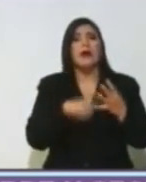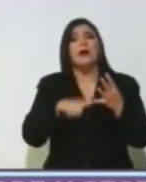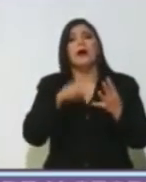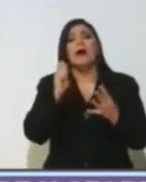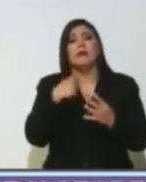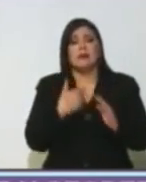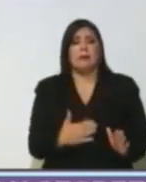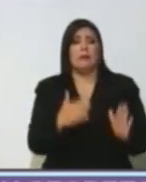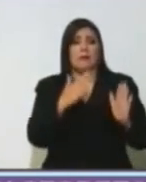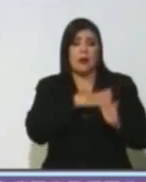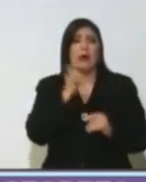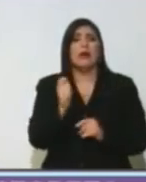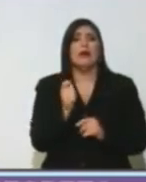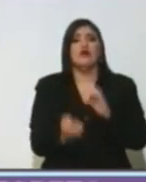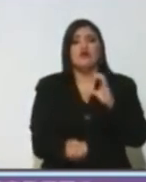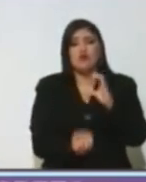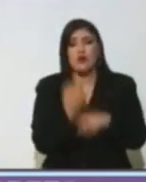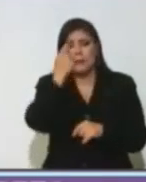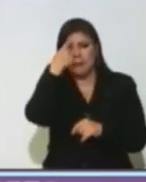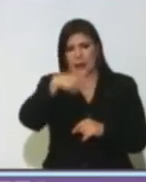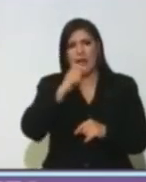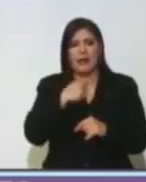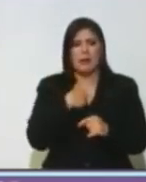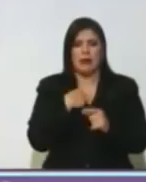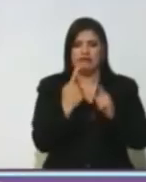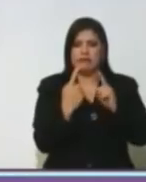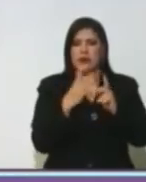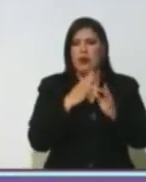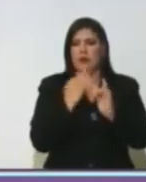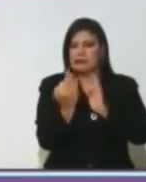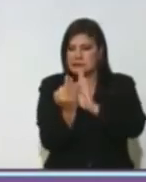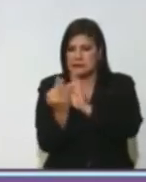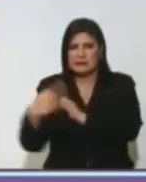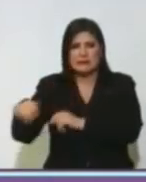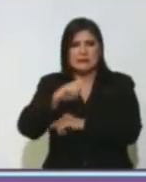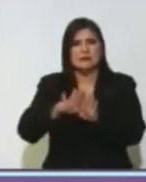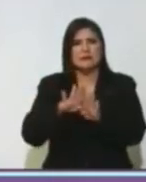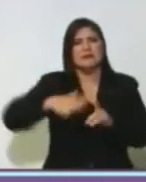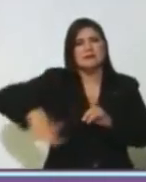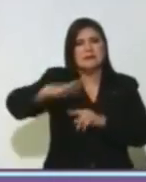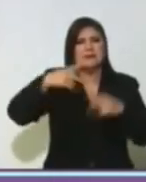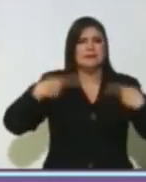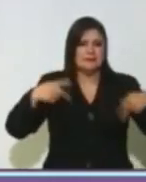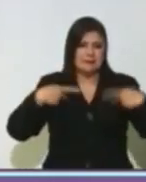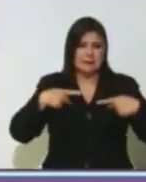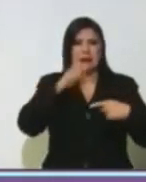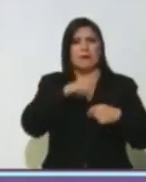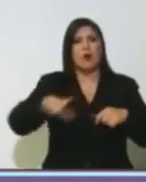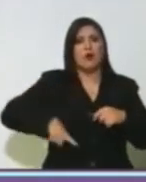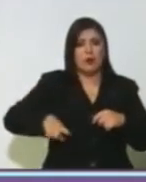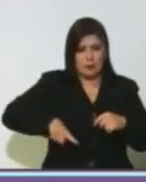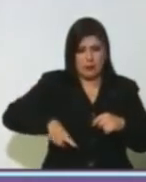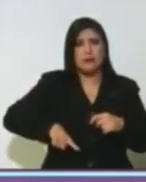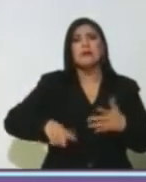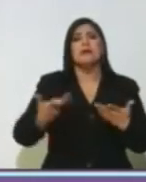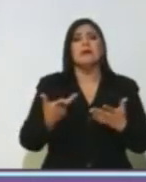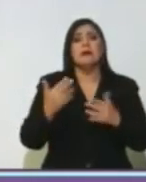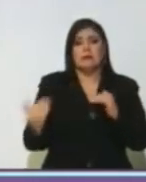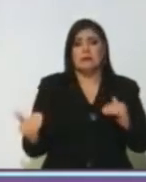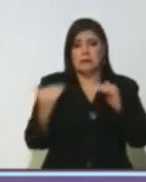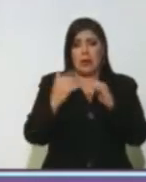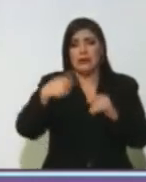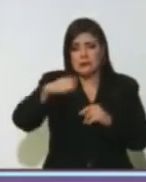compromiso una nueva relación entre ciudadanos y gobierno nosotros lejos de sentir desconfianza de la sociedad